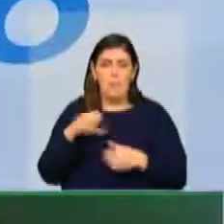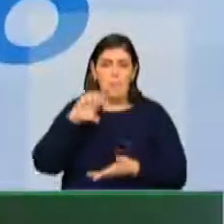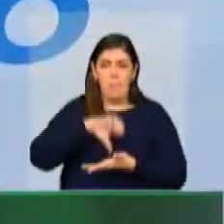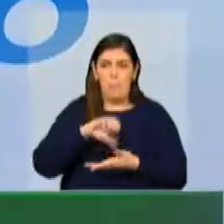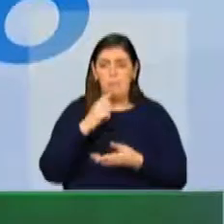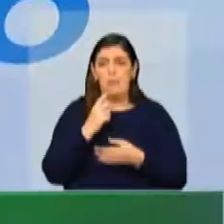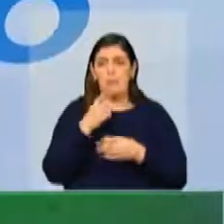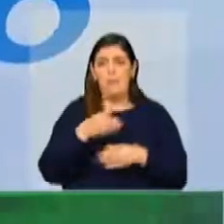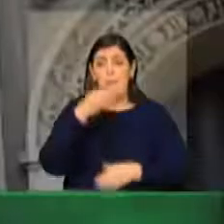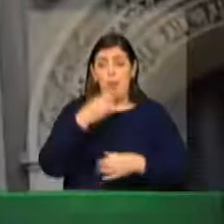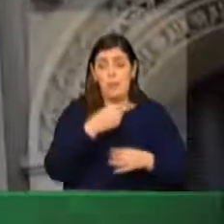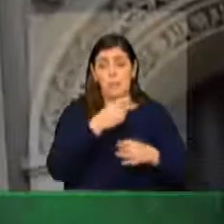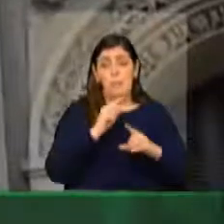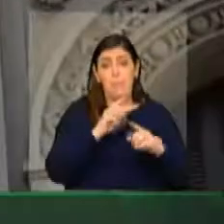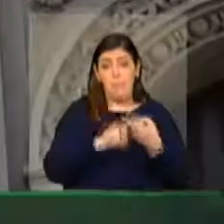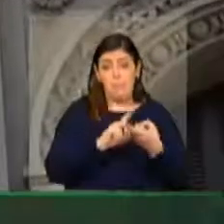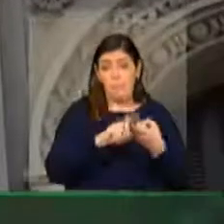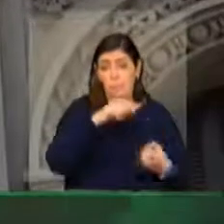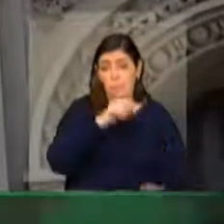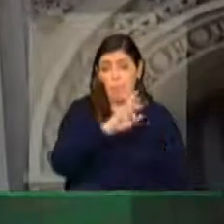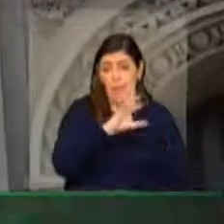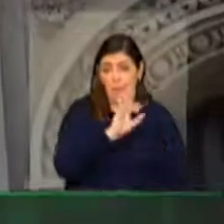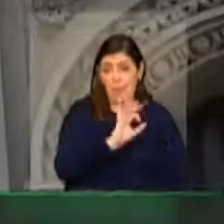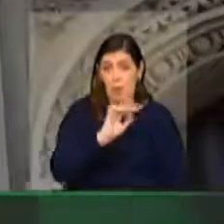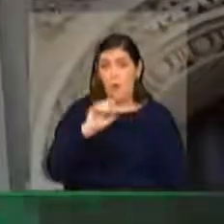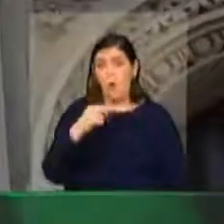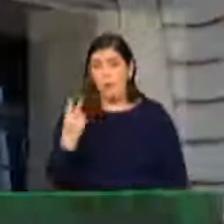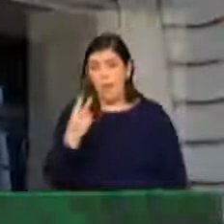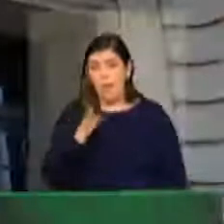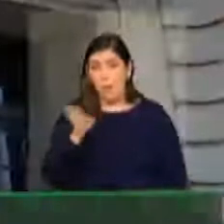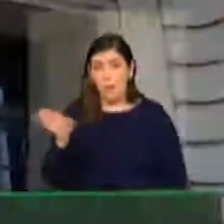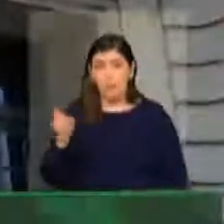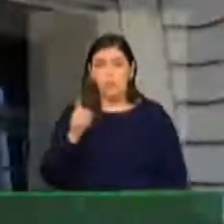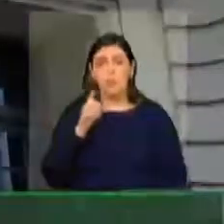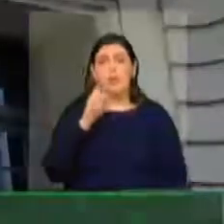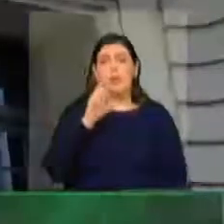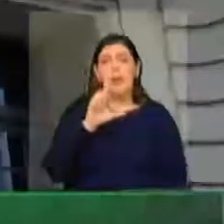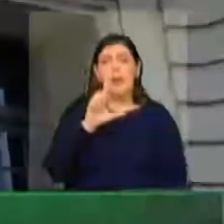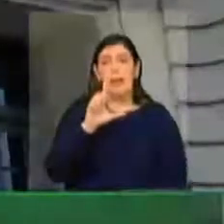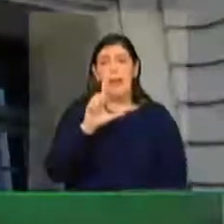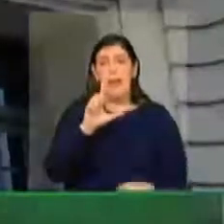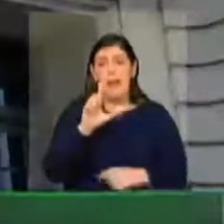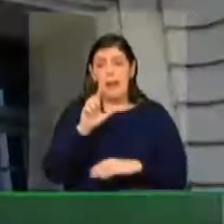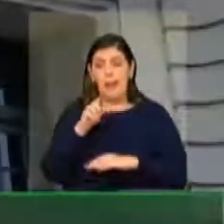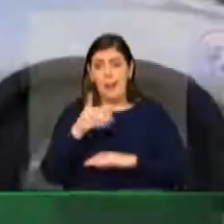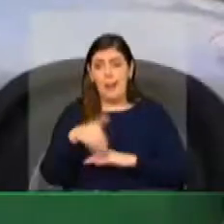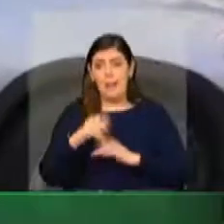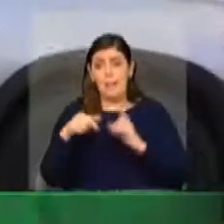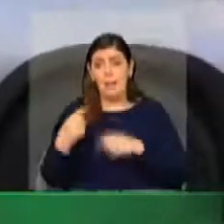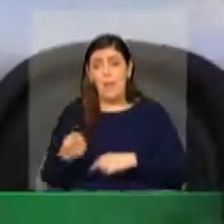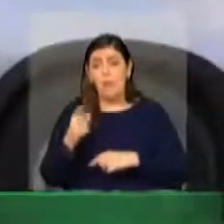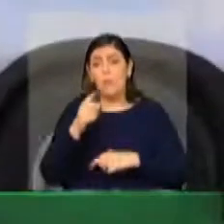Heber, esposo de Cecilia Fontana, y otras dos fueron a los dirigentes nacionalistas Luis Alberto Lacalle y Carlos Julio